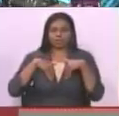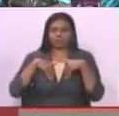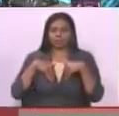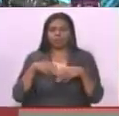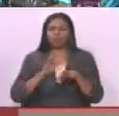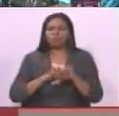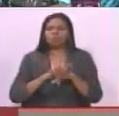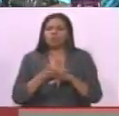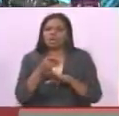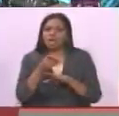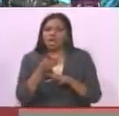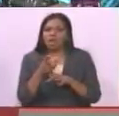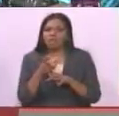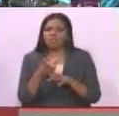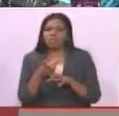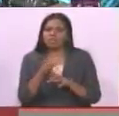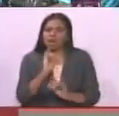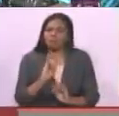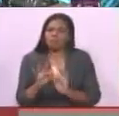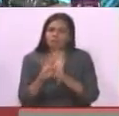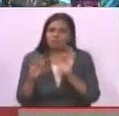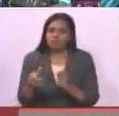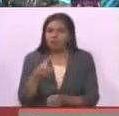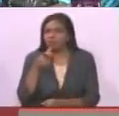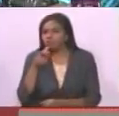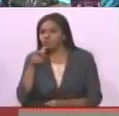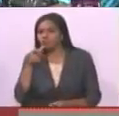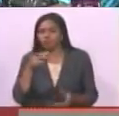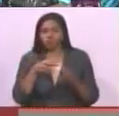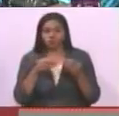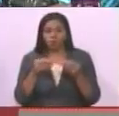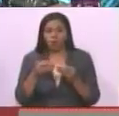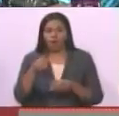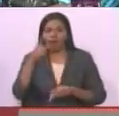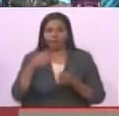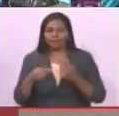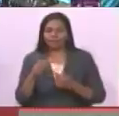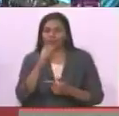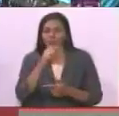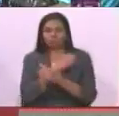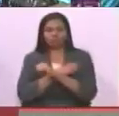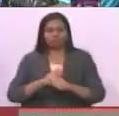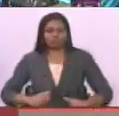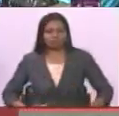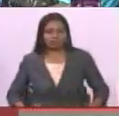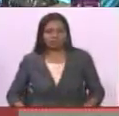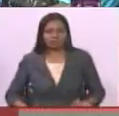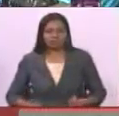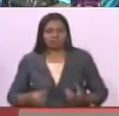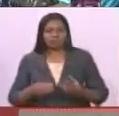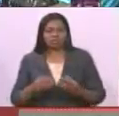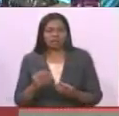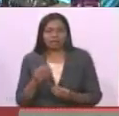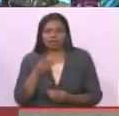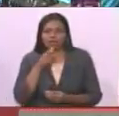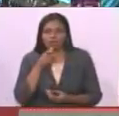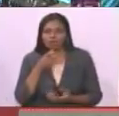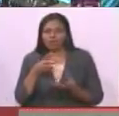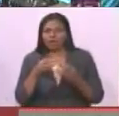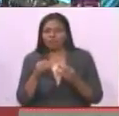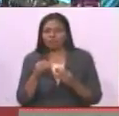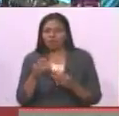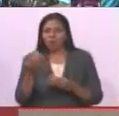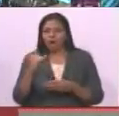qué? Porque ellos, alguien le echó el cuento que contaban con la mitad de la Fuerza Armada Nacional Bolivariana, que contaban con el